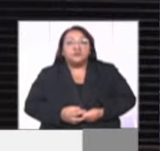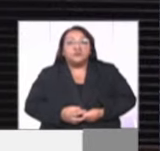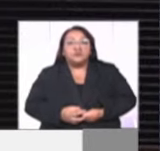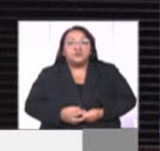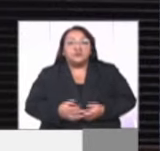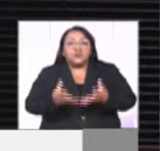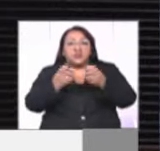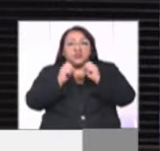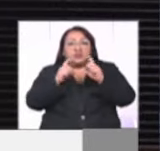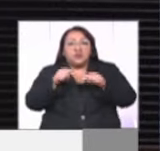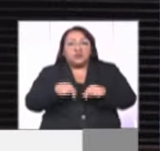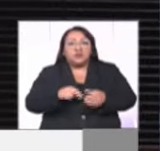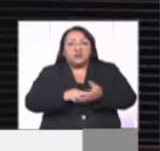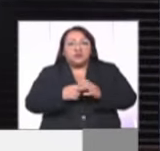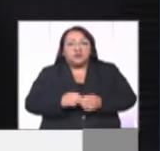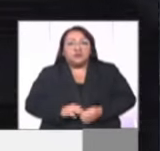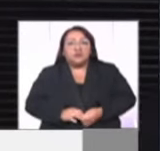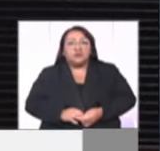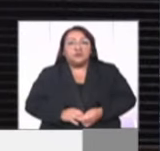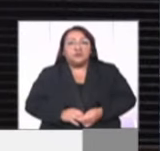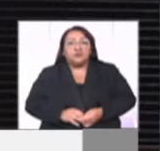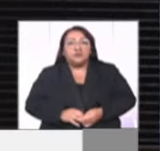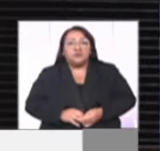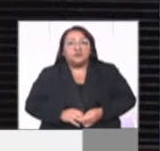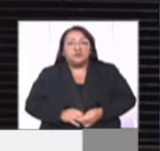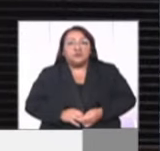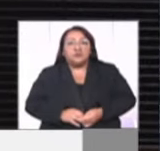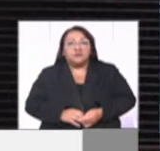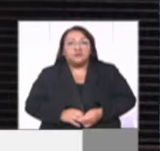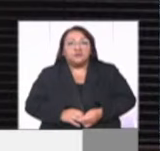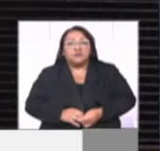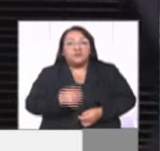aquí al Pleno. Señor presidente,